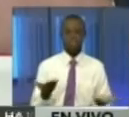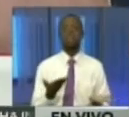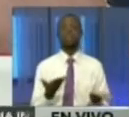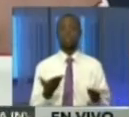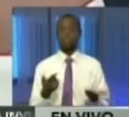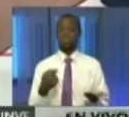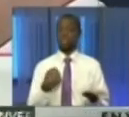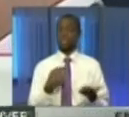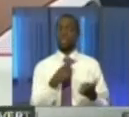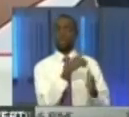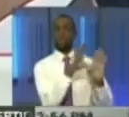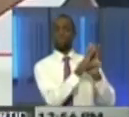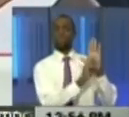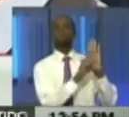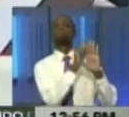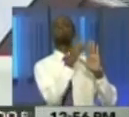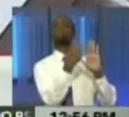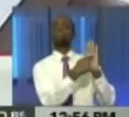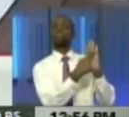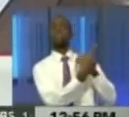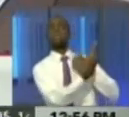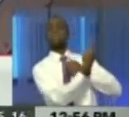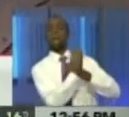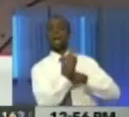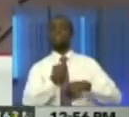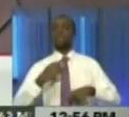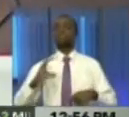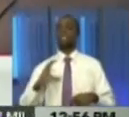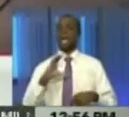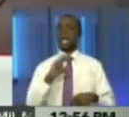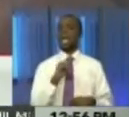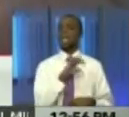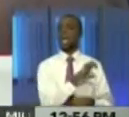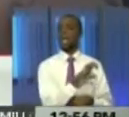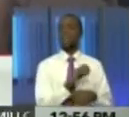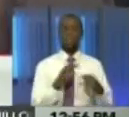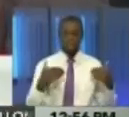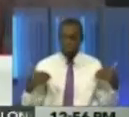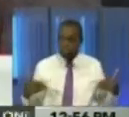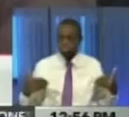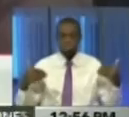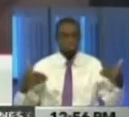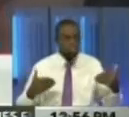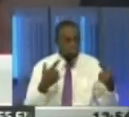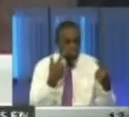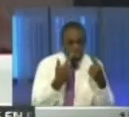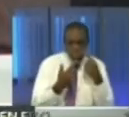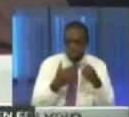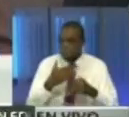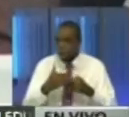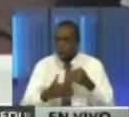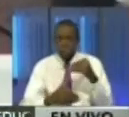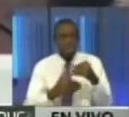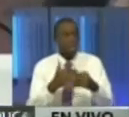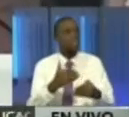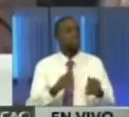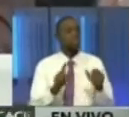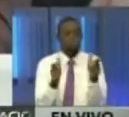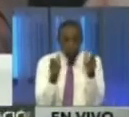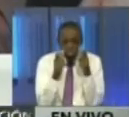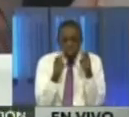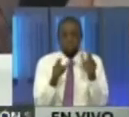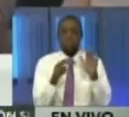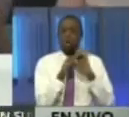mandato constitucional garantizar que todos esos procesos se lleven de acuerdo a la norma, de acuerdo a la ley, porque todos